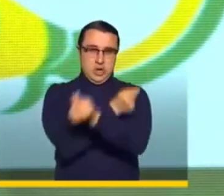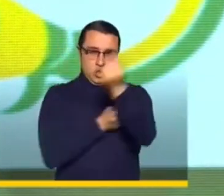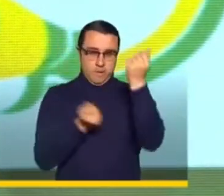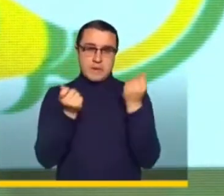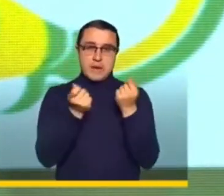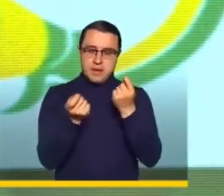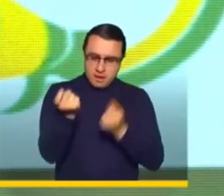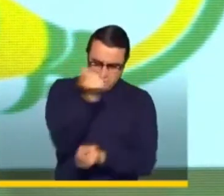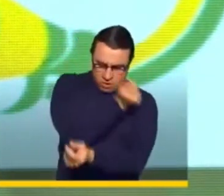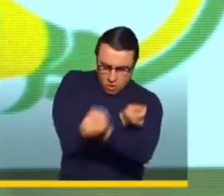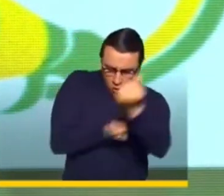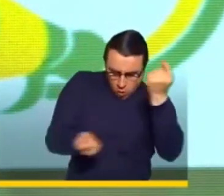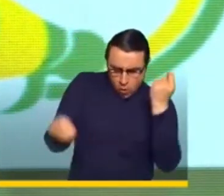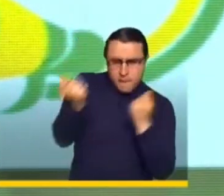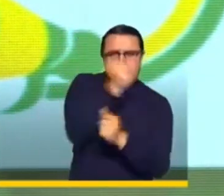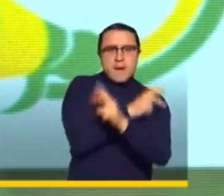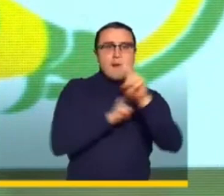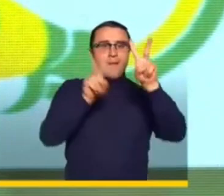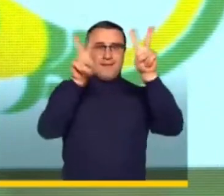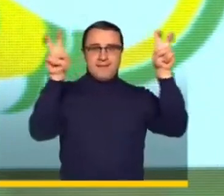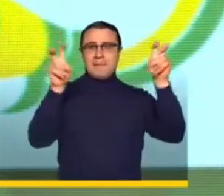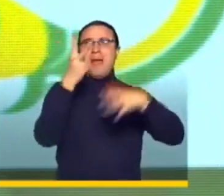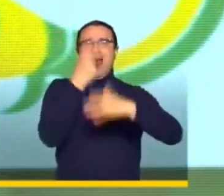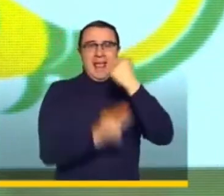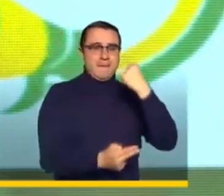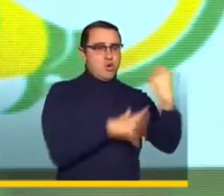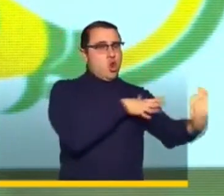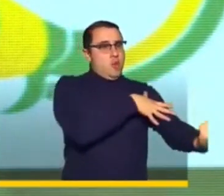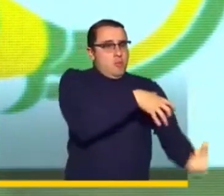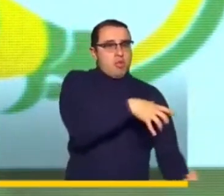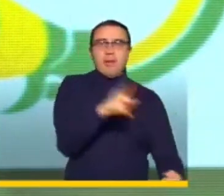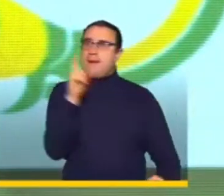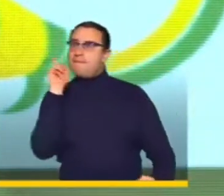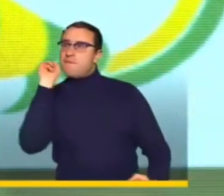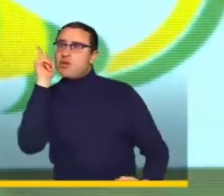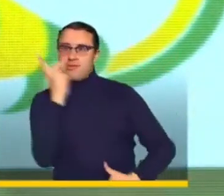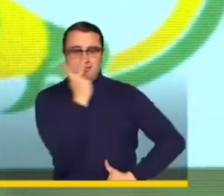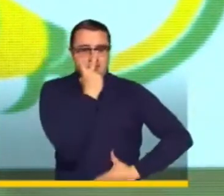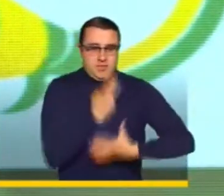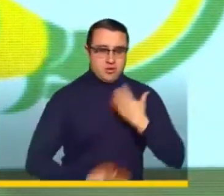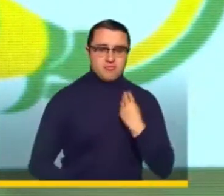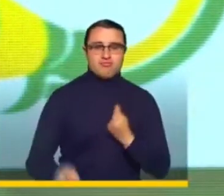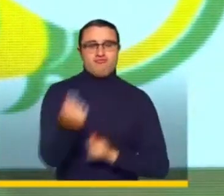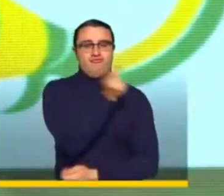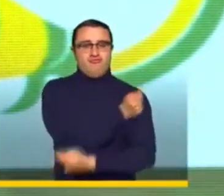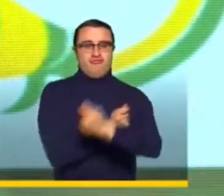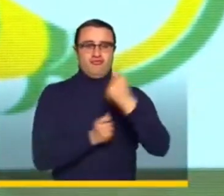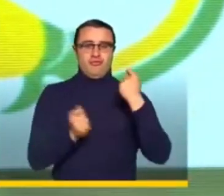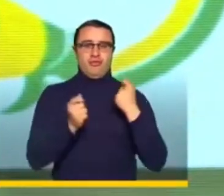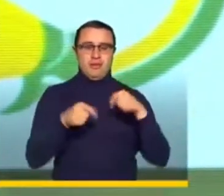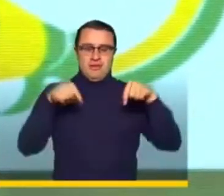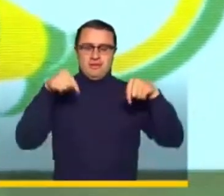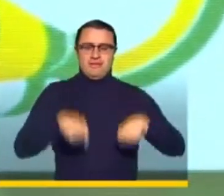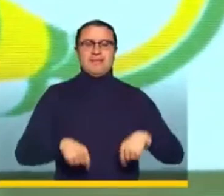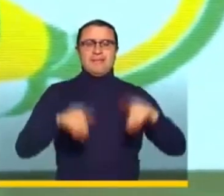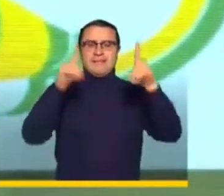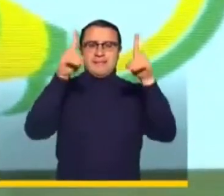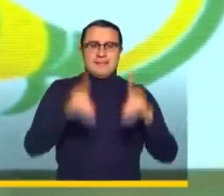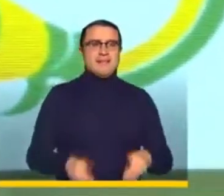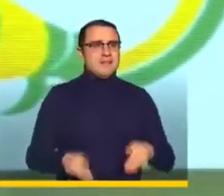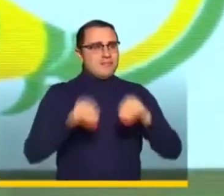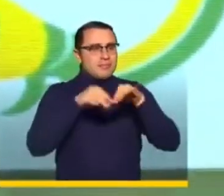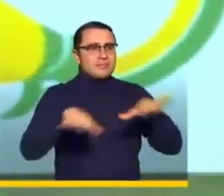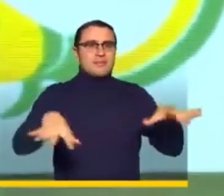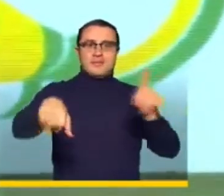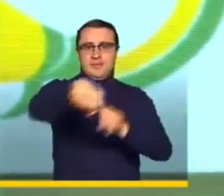economía condensa el tema del poder y de la política, es como el receptáculo que determina qué clase de sociedad es